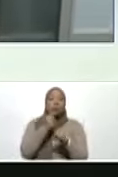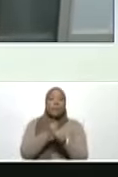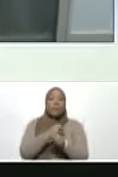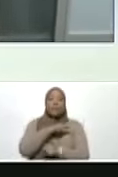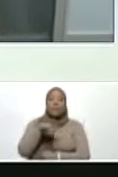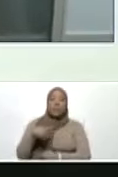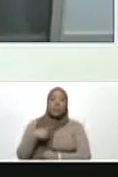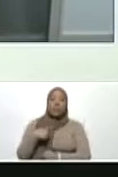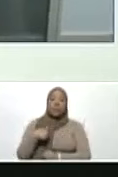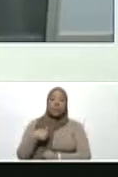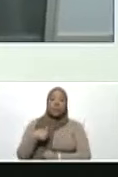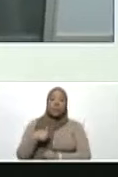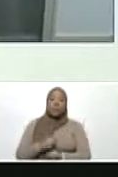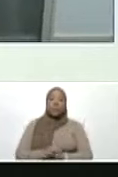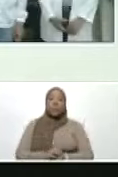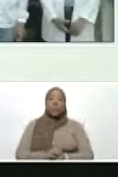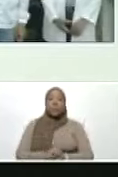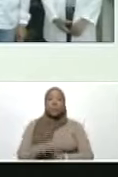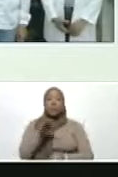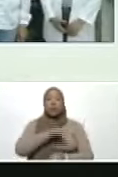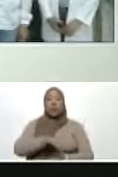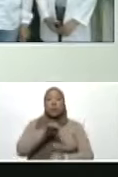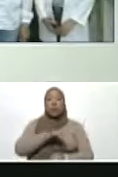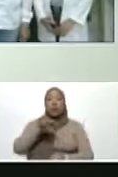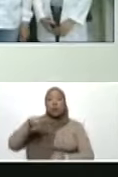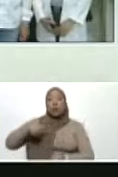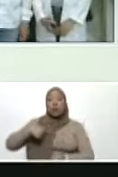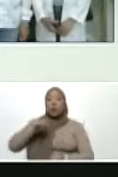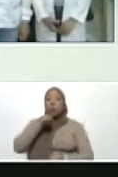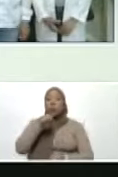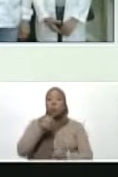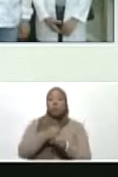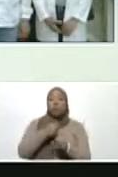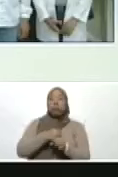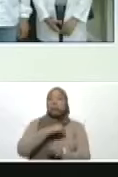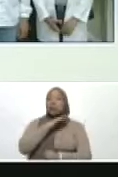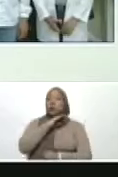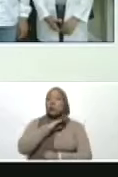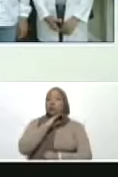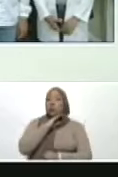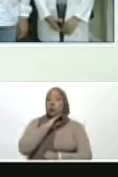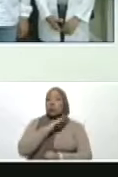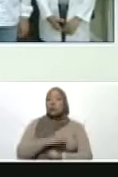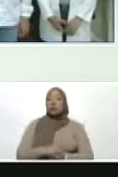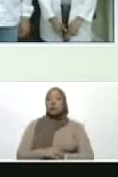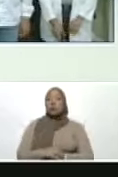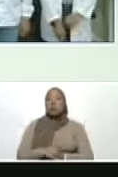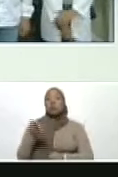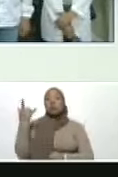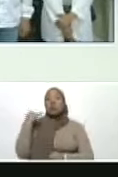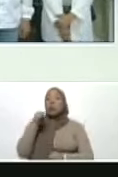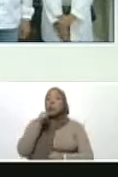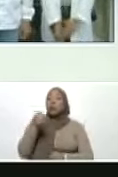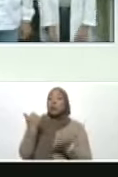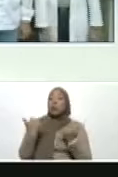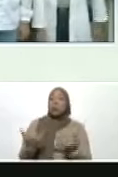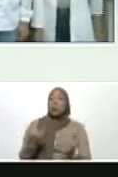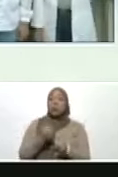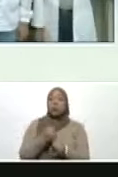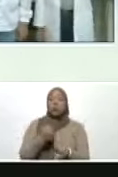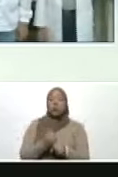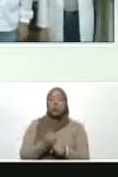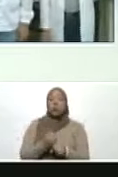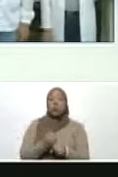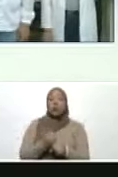fuerza las caries, que llaman el daño, el cáncer de los dientes. Ya hoy nosotros